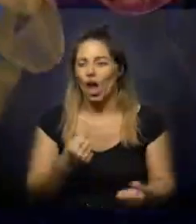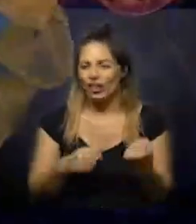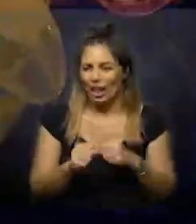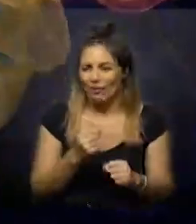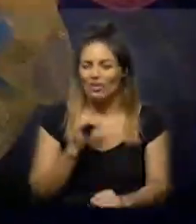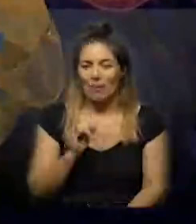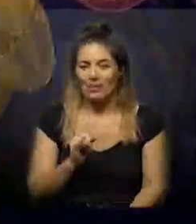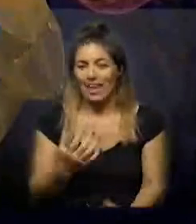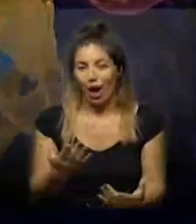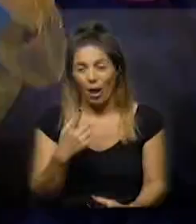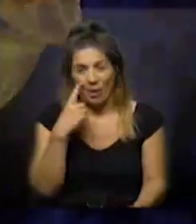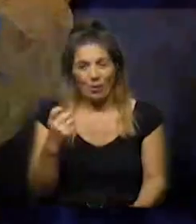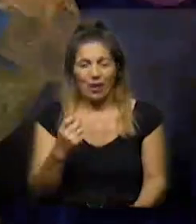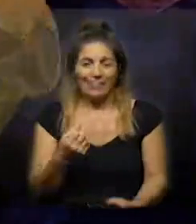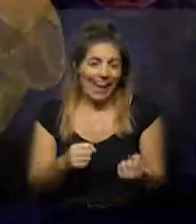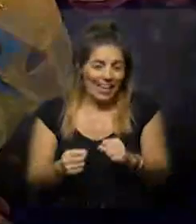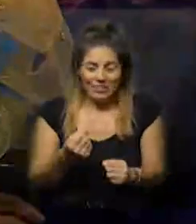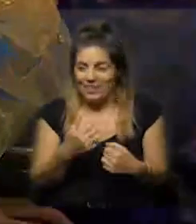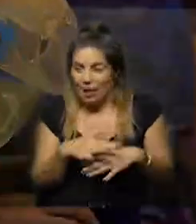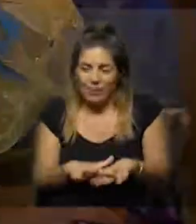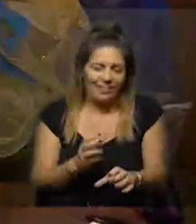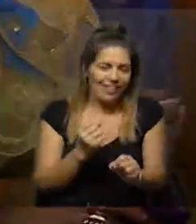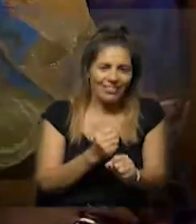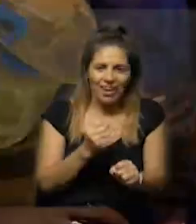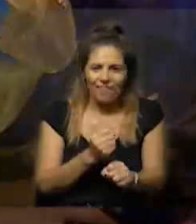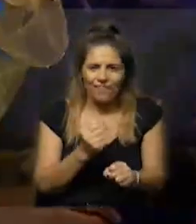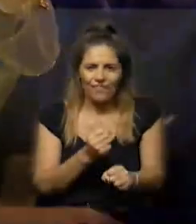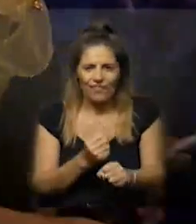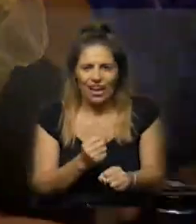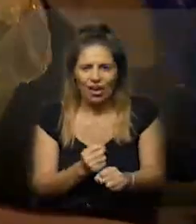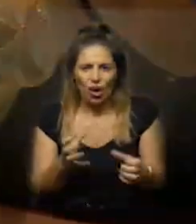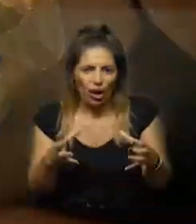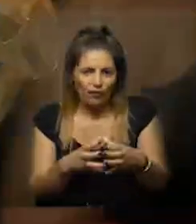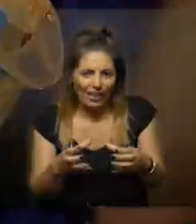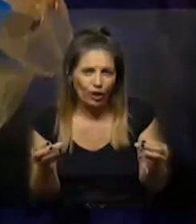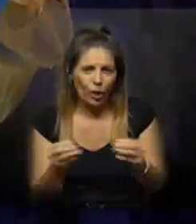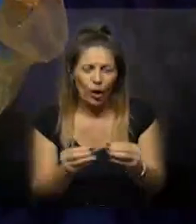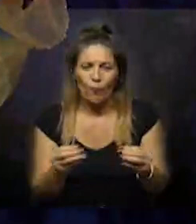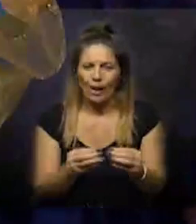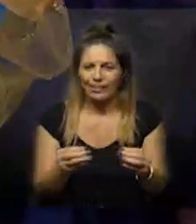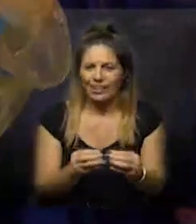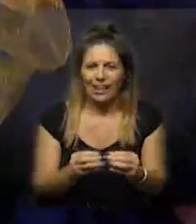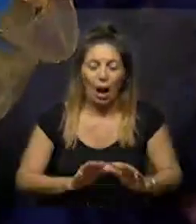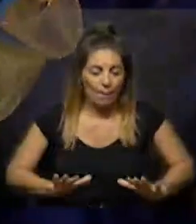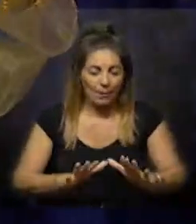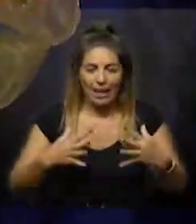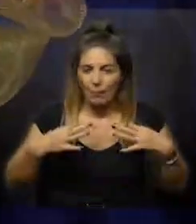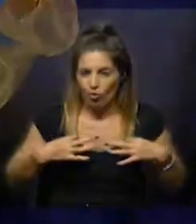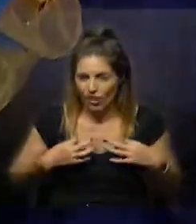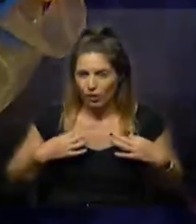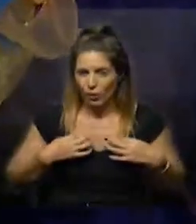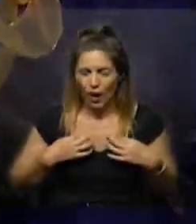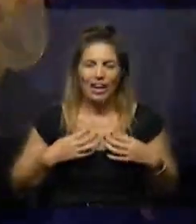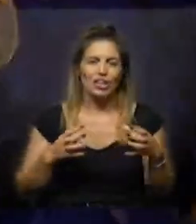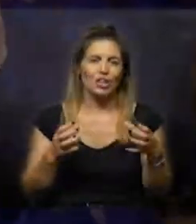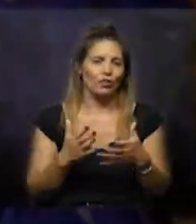ya cae, sí se viene la ansiedad, mezcla mucho laburo, con todas las comparsas, con las compañeras, armando el vestuario en